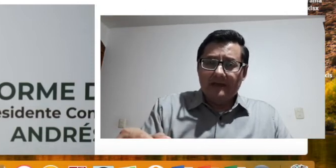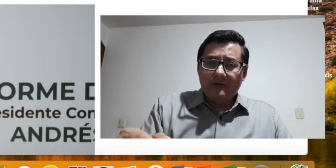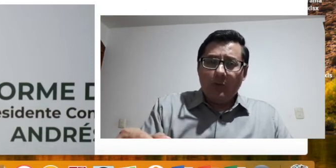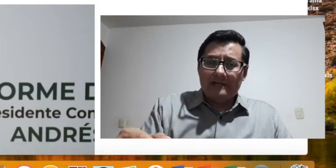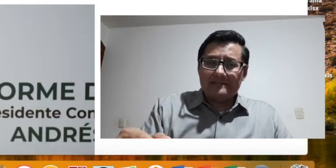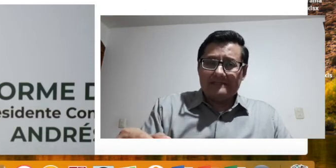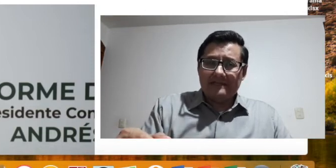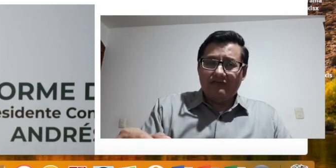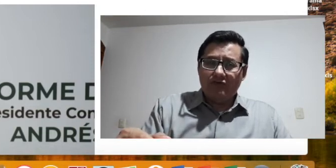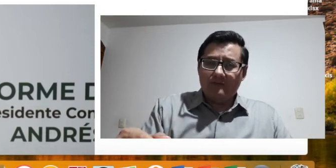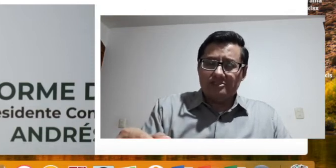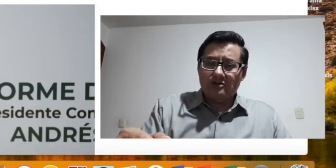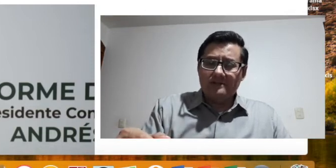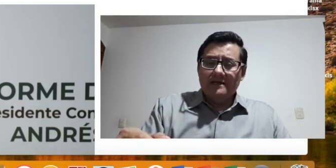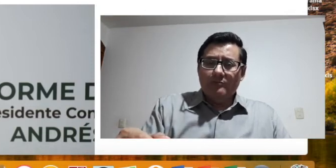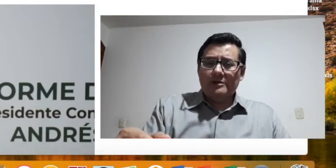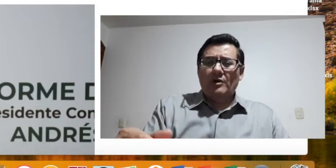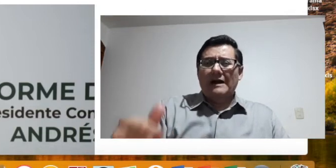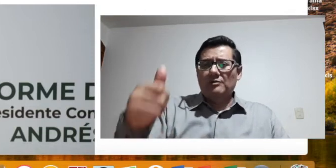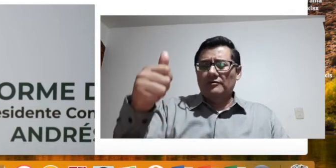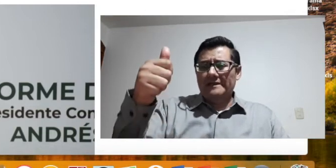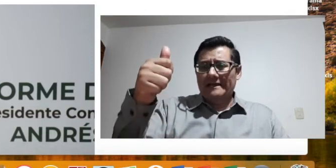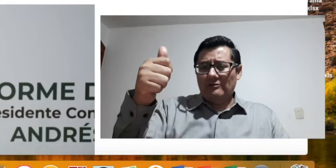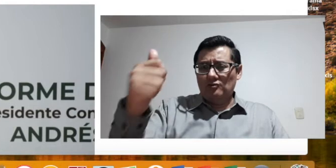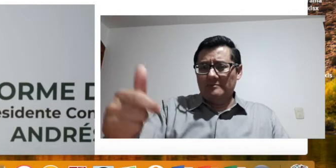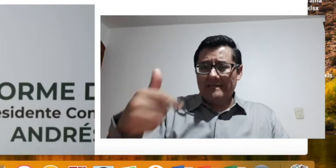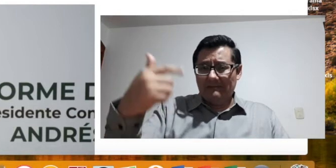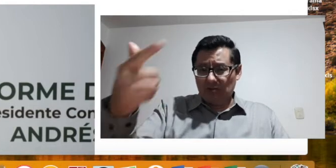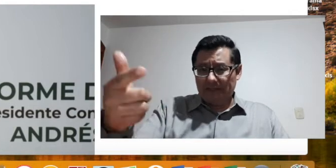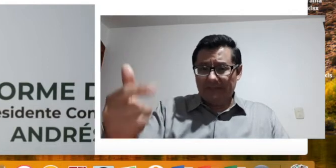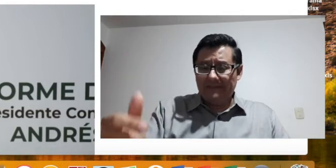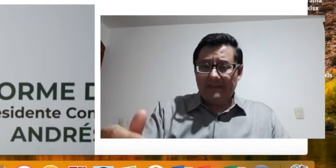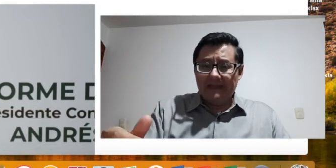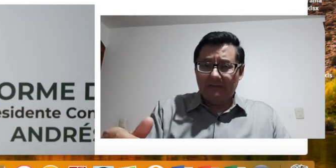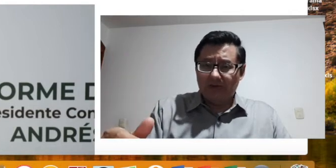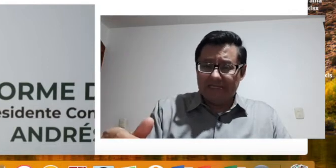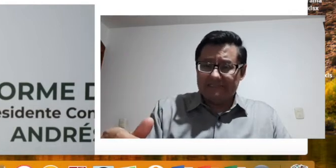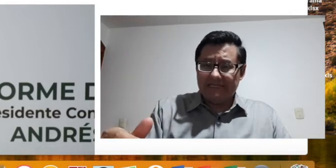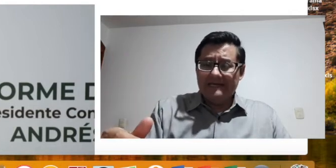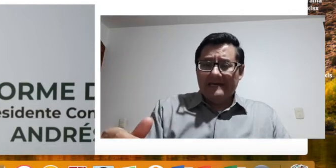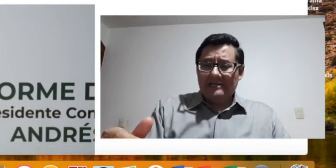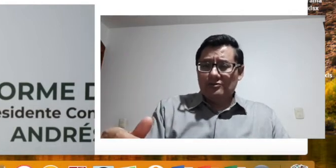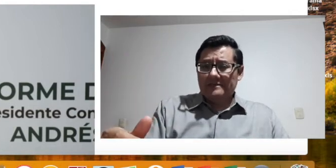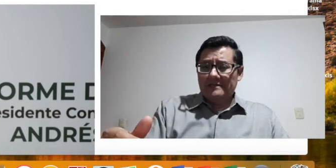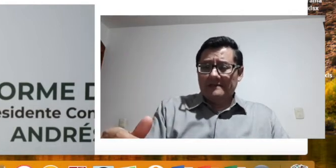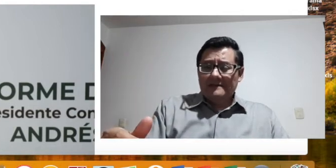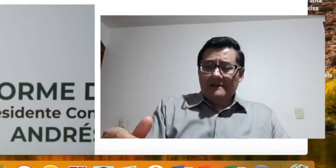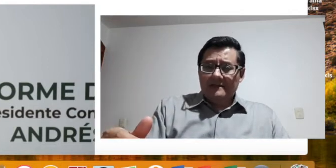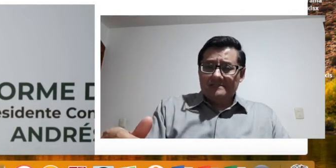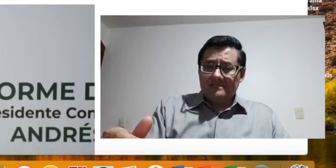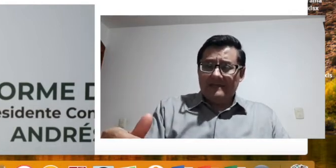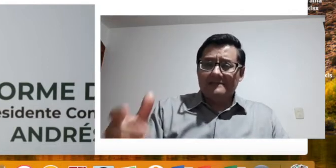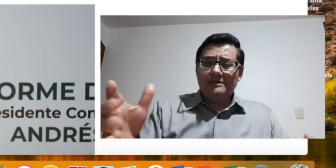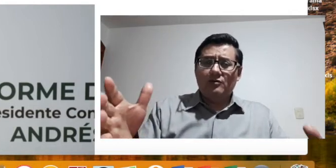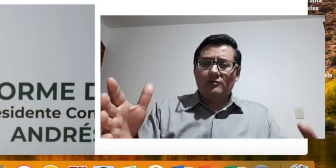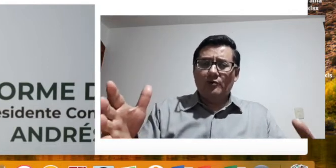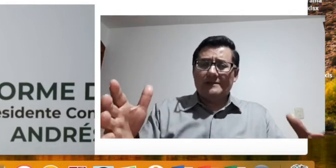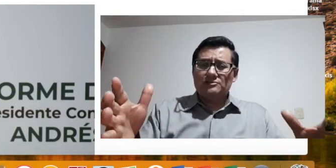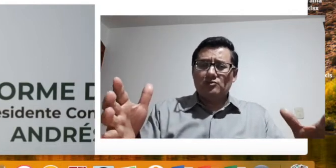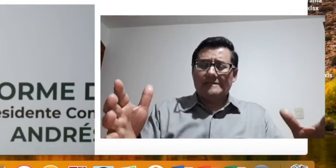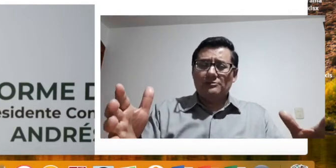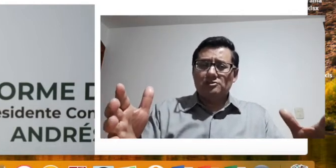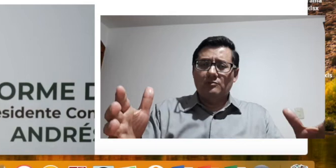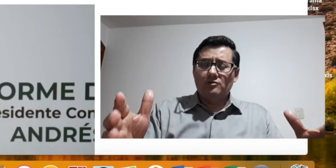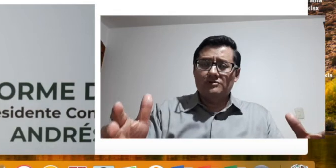llamada Cuarta Transformación. Bueno, habló de la economía, habló también de la violencia, en donde si bien dijo no